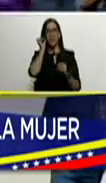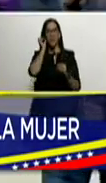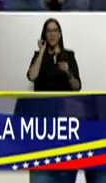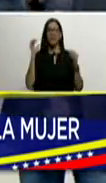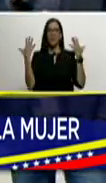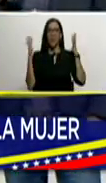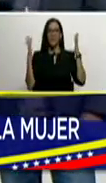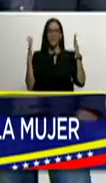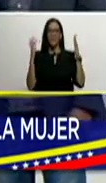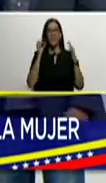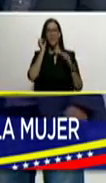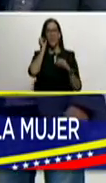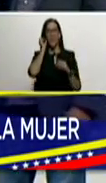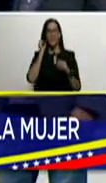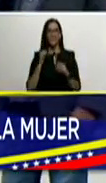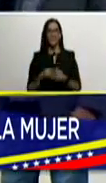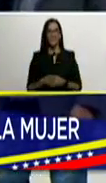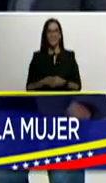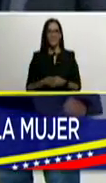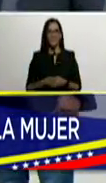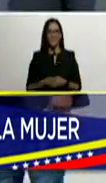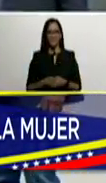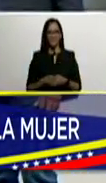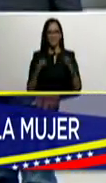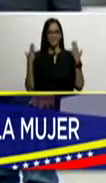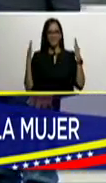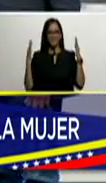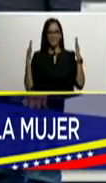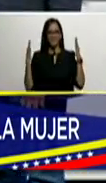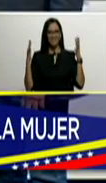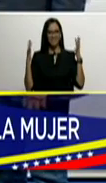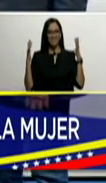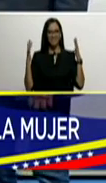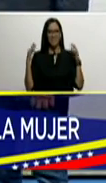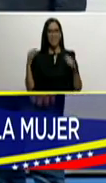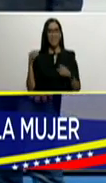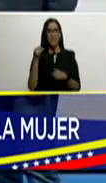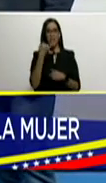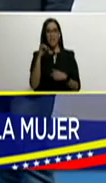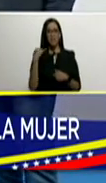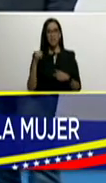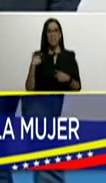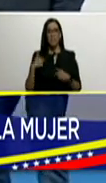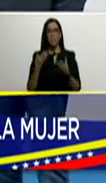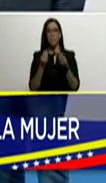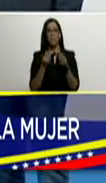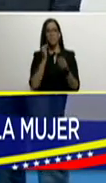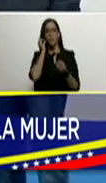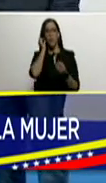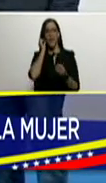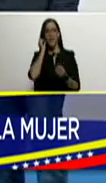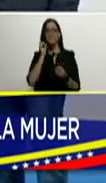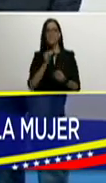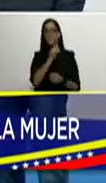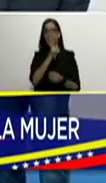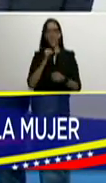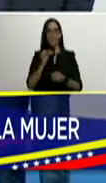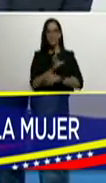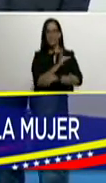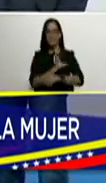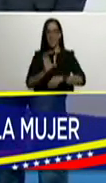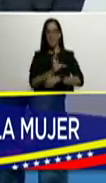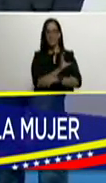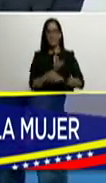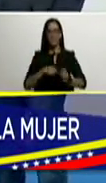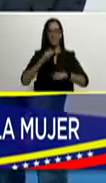Un aplauso para las mujeres. En Maracaibo tenemos muchísimas gaiteras. Gaiteras que van a